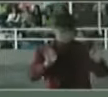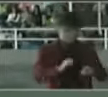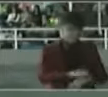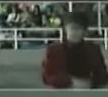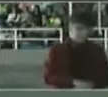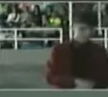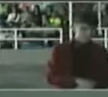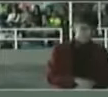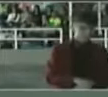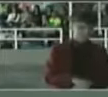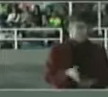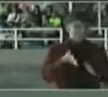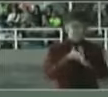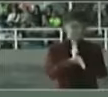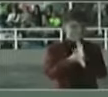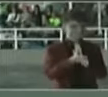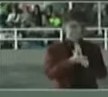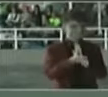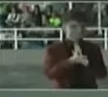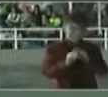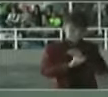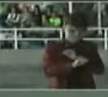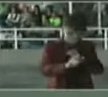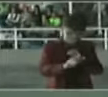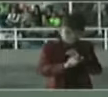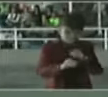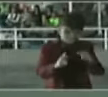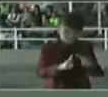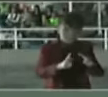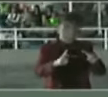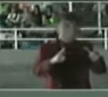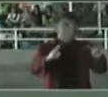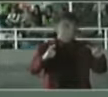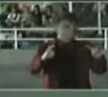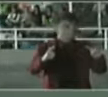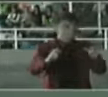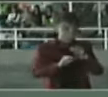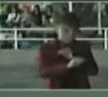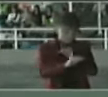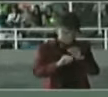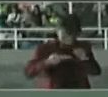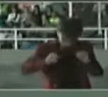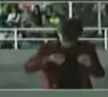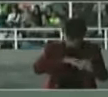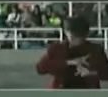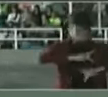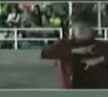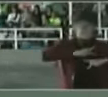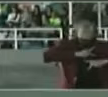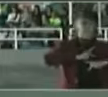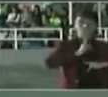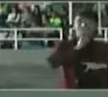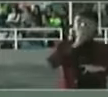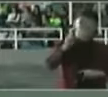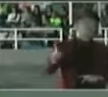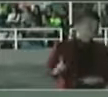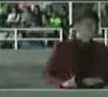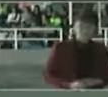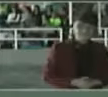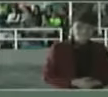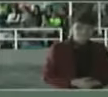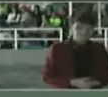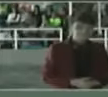Este mensaje ha dado resultados porque este mensaje no es nuestro. Y cualquiera que